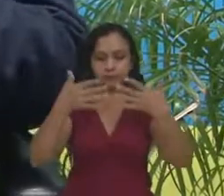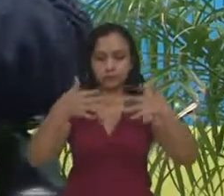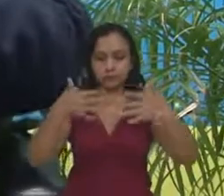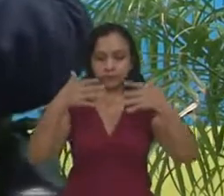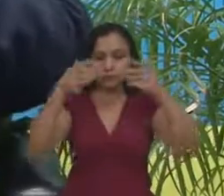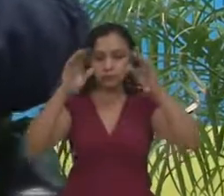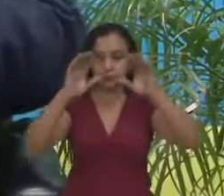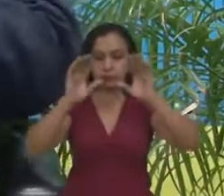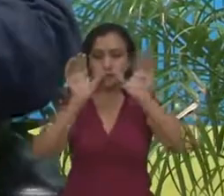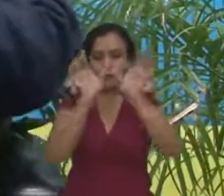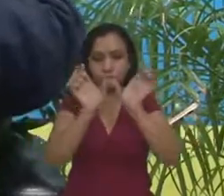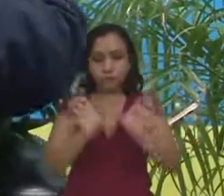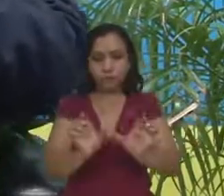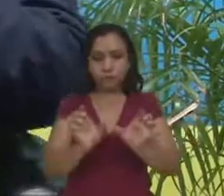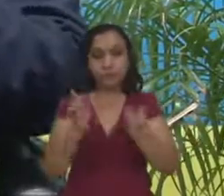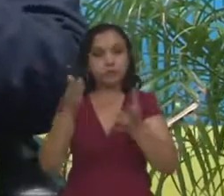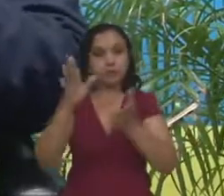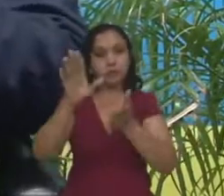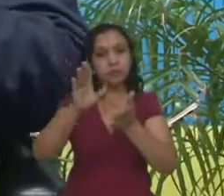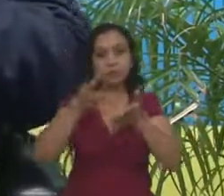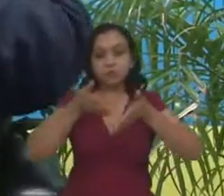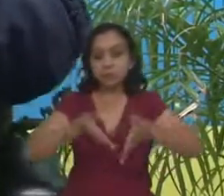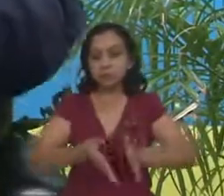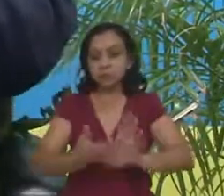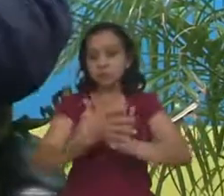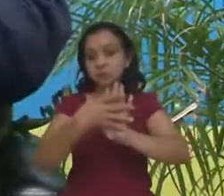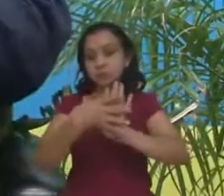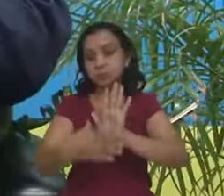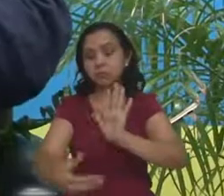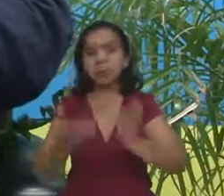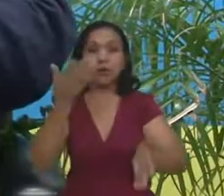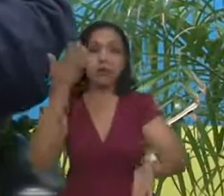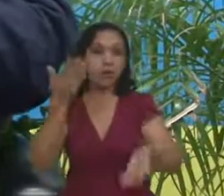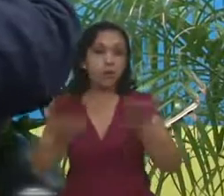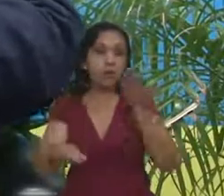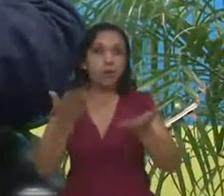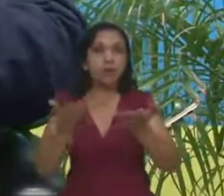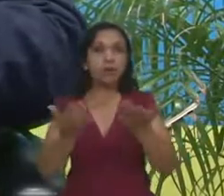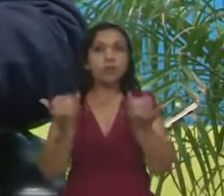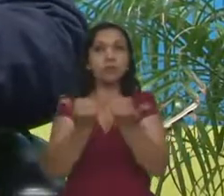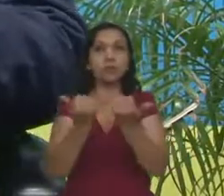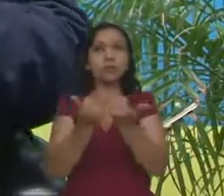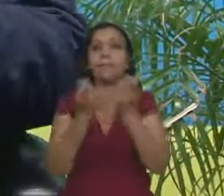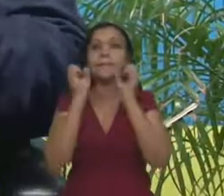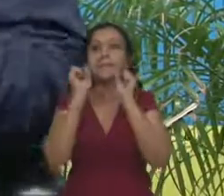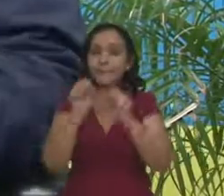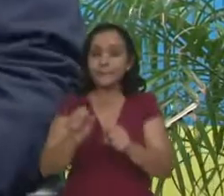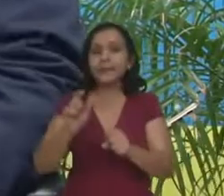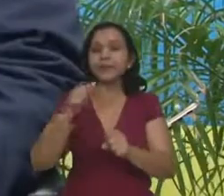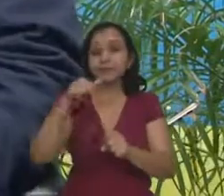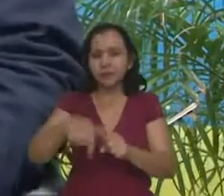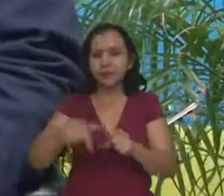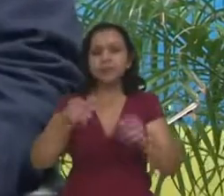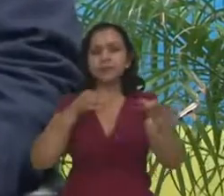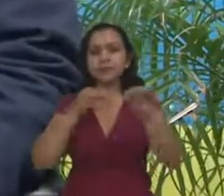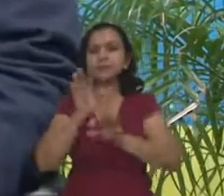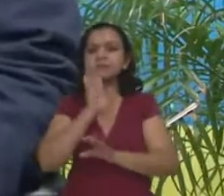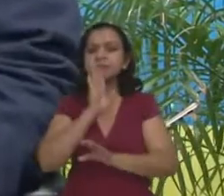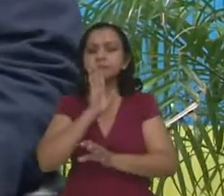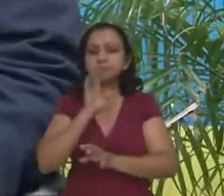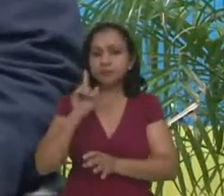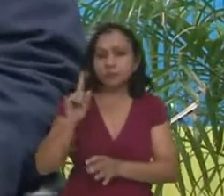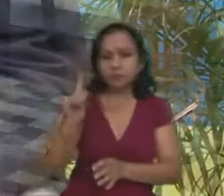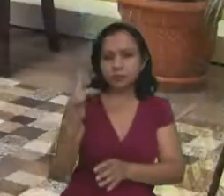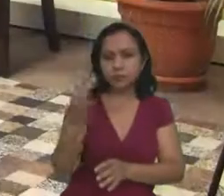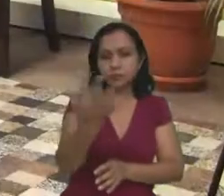ser congénita, hereditaria o adquirida, que son las que vamos a abordar. Claro, todo nuestro cuerpo